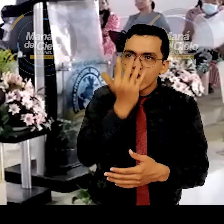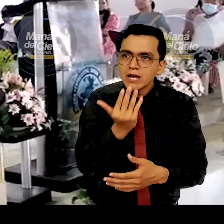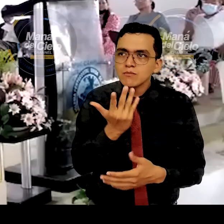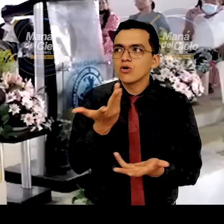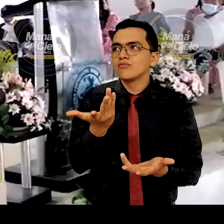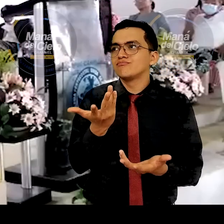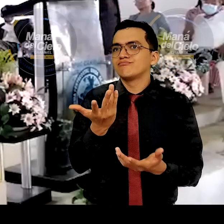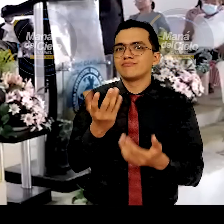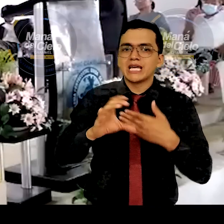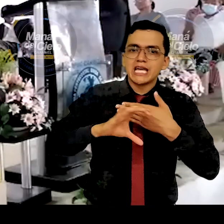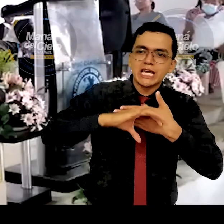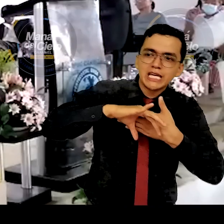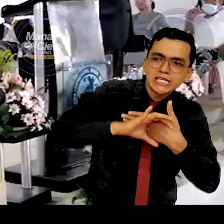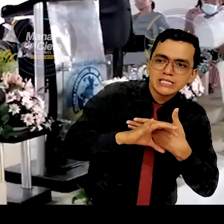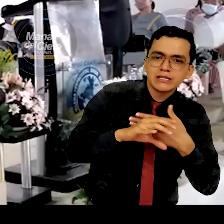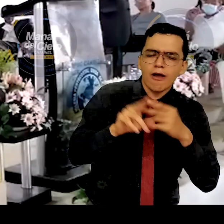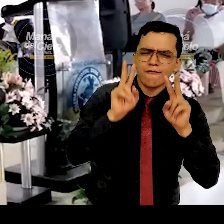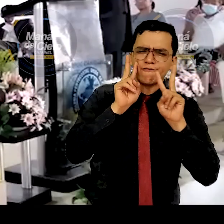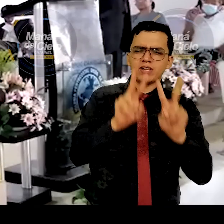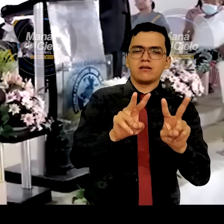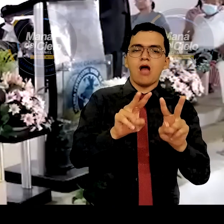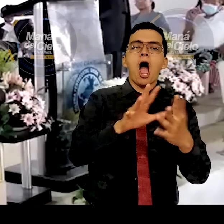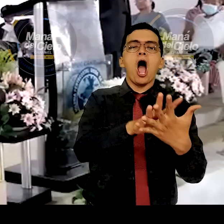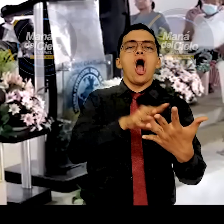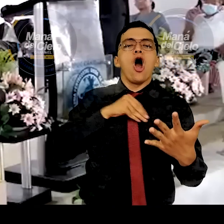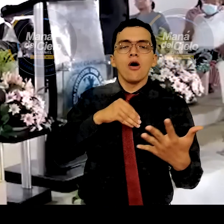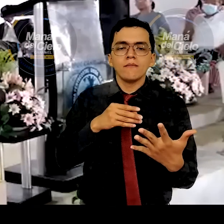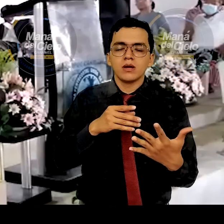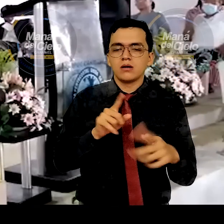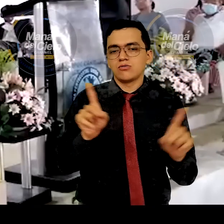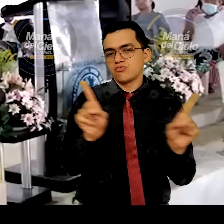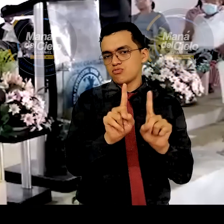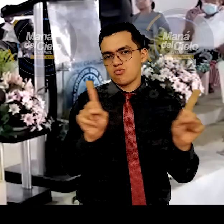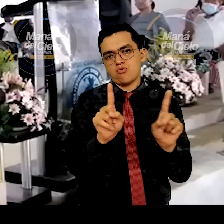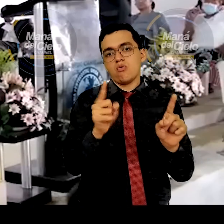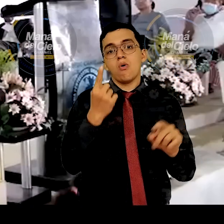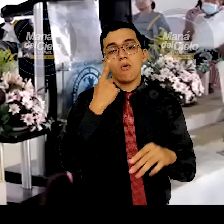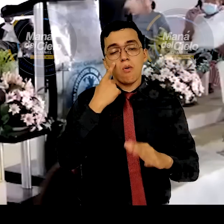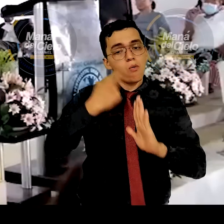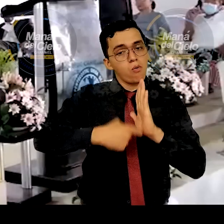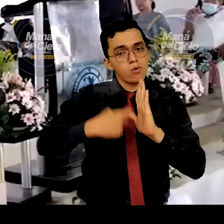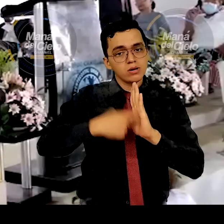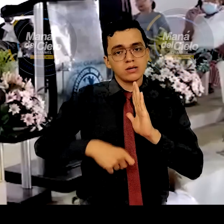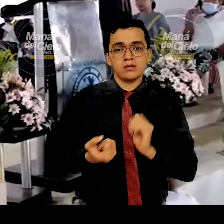Pero tenemos unas convicciones que no podemos olvidar. Dios no es Dios de muertos.